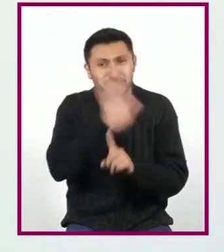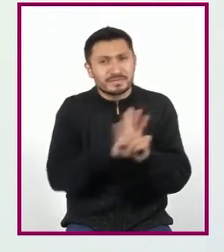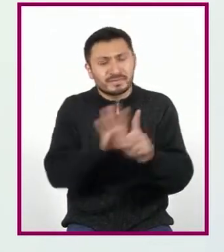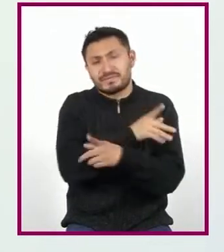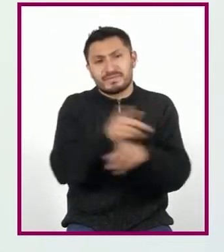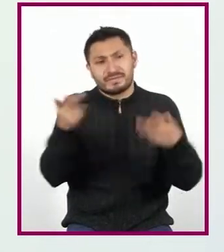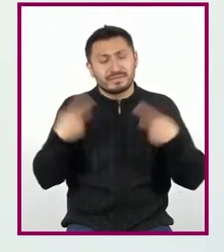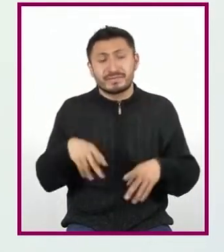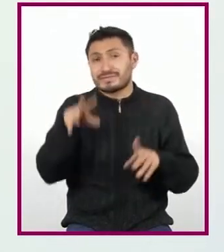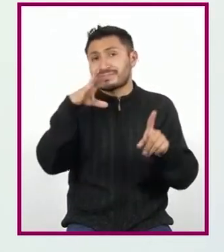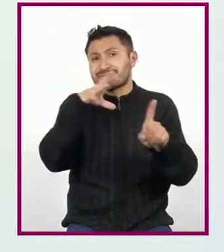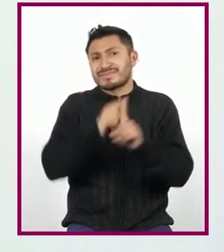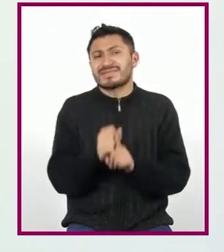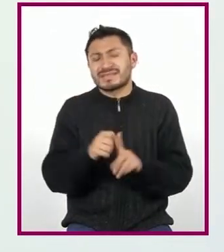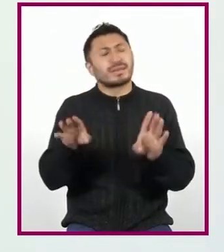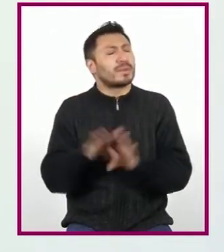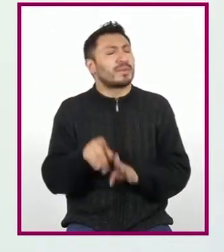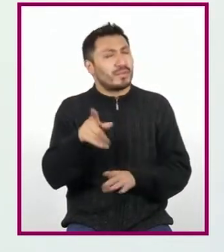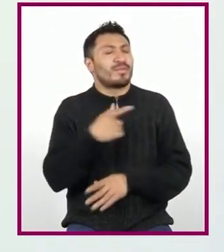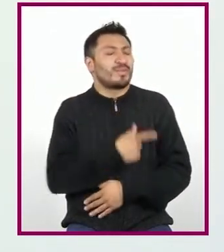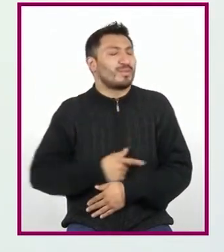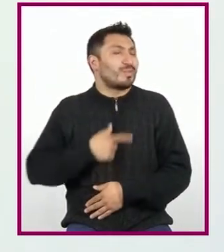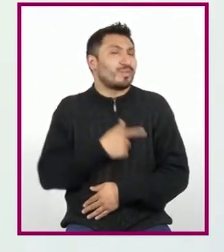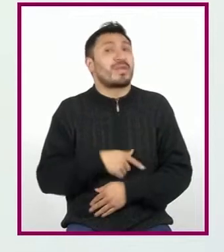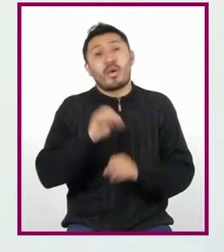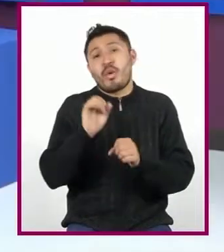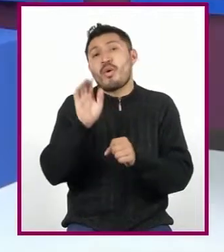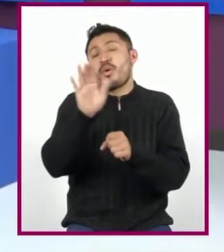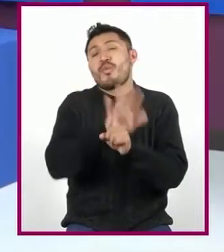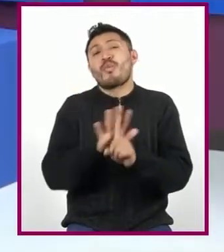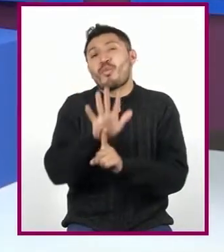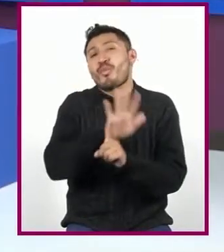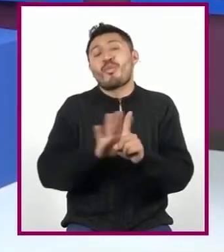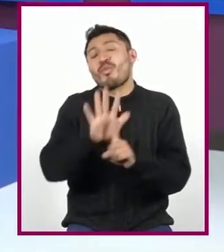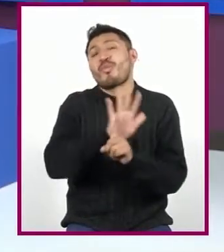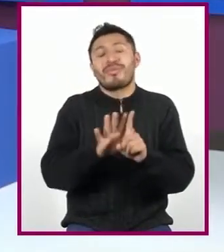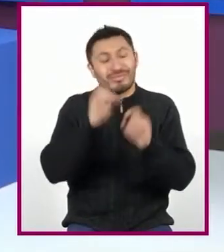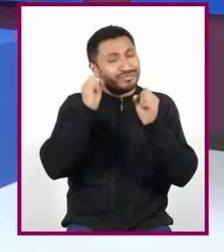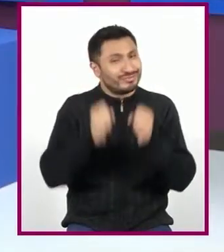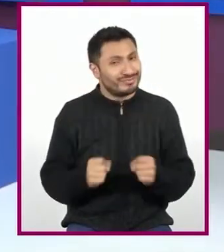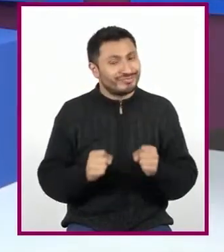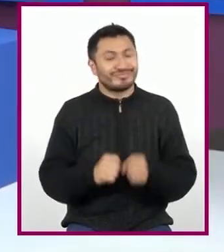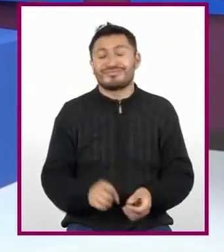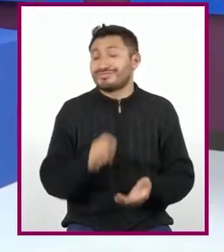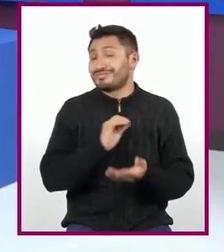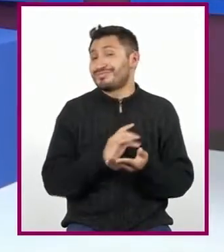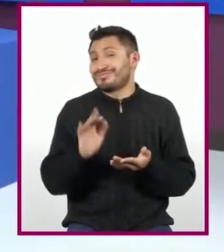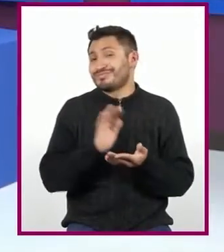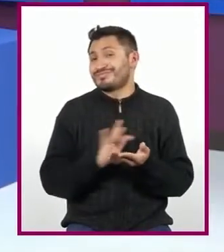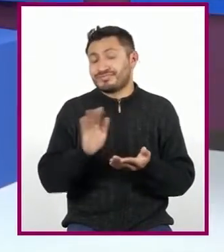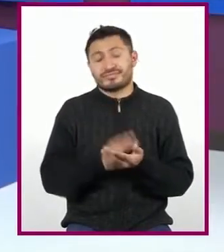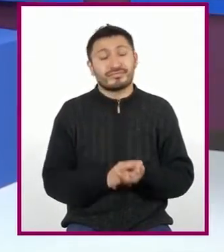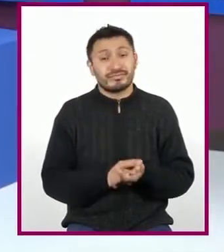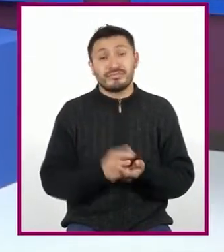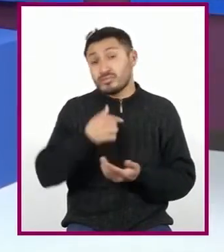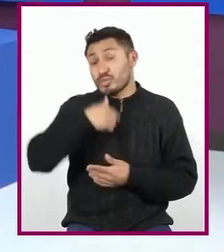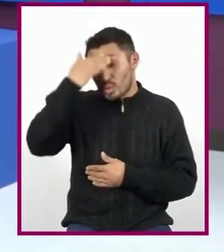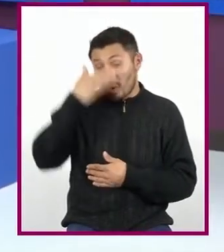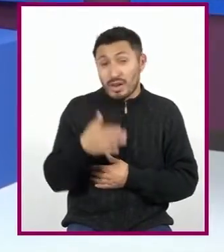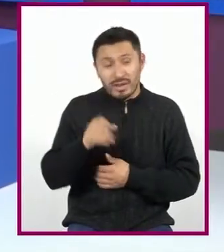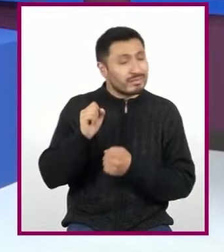al escritor, caracterizar su obra, sin olvidar que tiene una función informativa e interpretativa respecto al